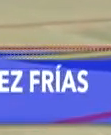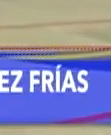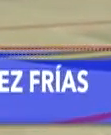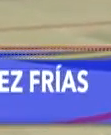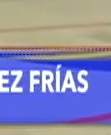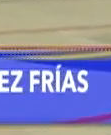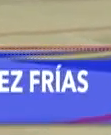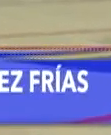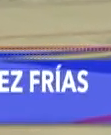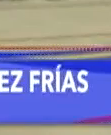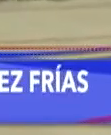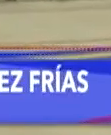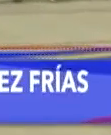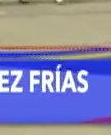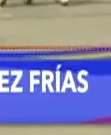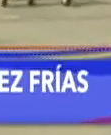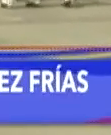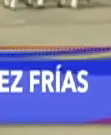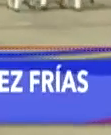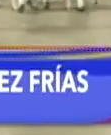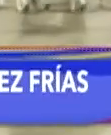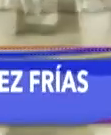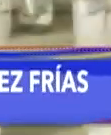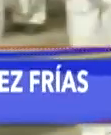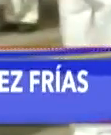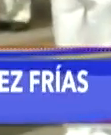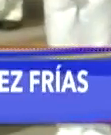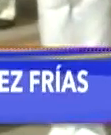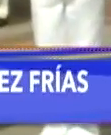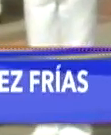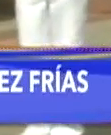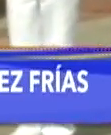Frías, cadete por siempre.